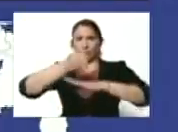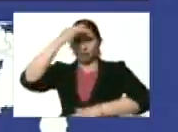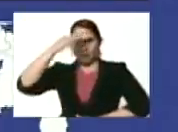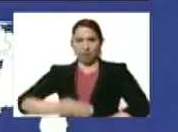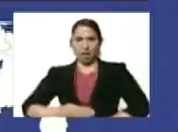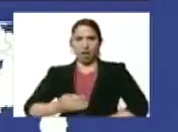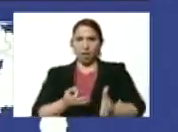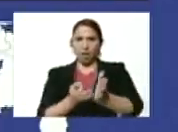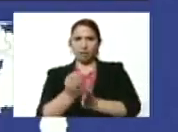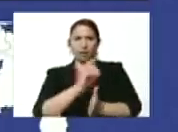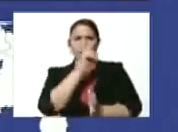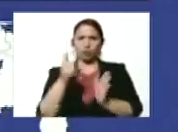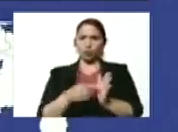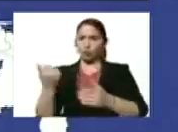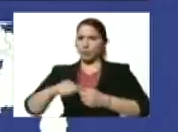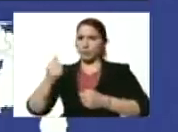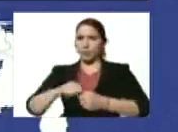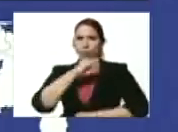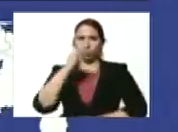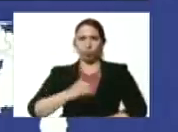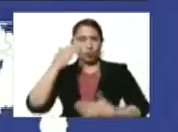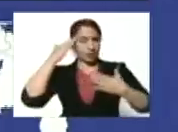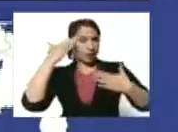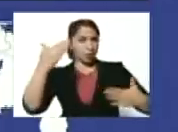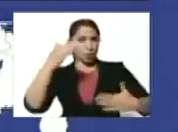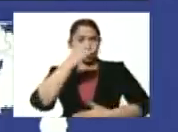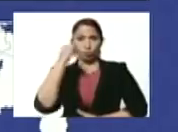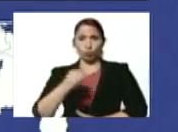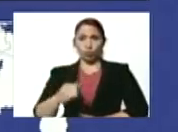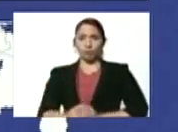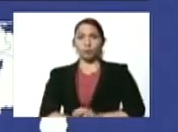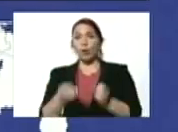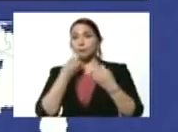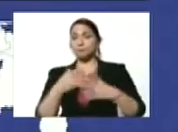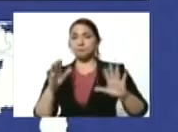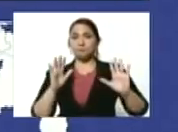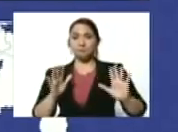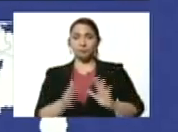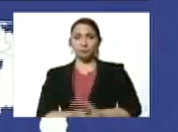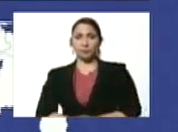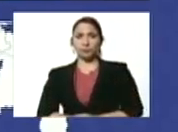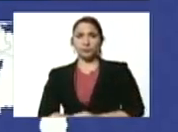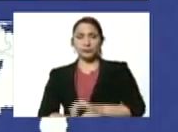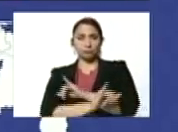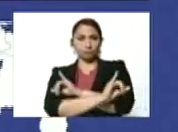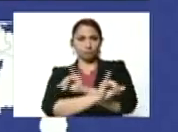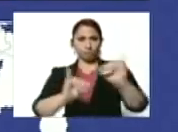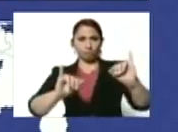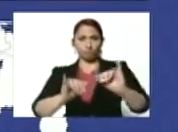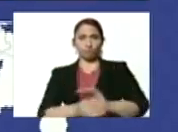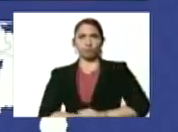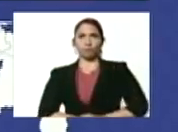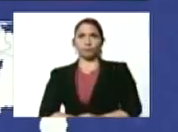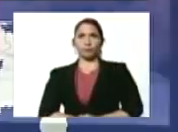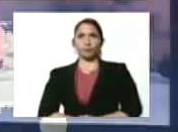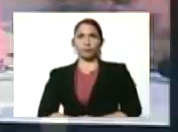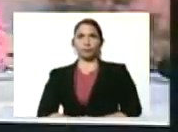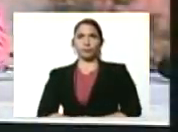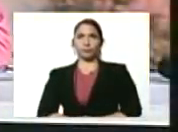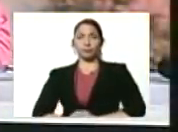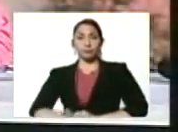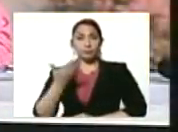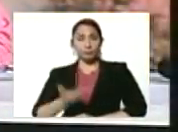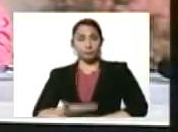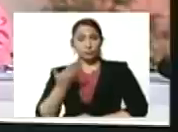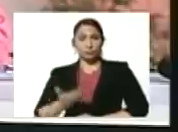absoluta. Maracaibo, el Zulia, mi saludo a Maracaibo. Bueno, para ir terminando, es